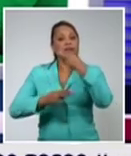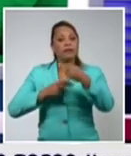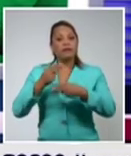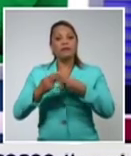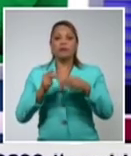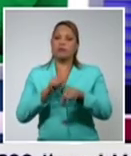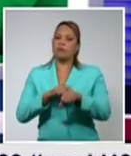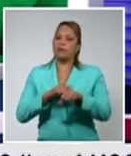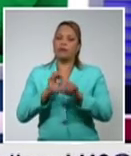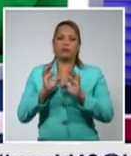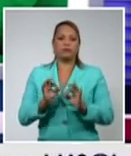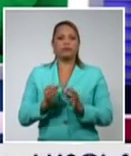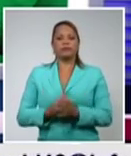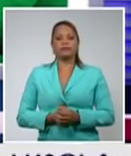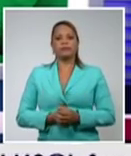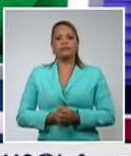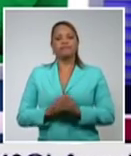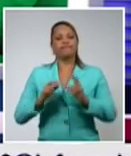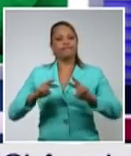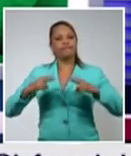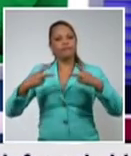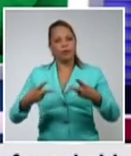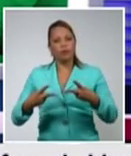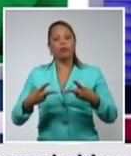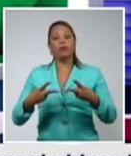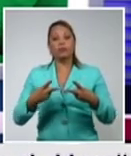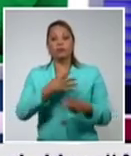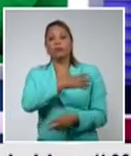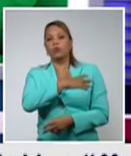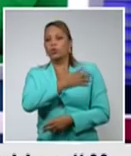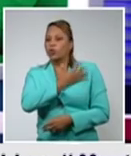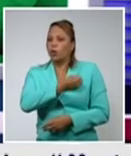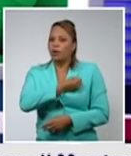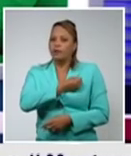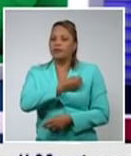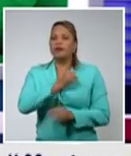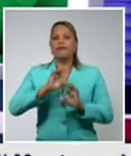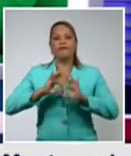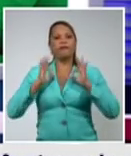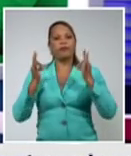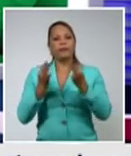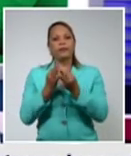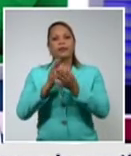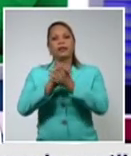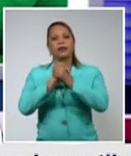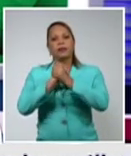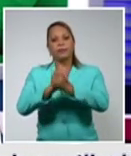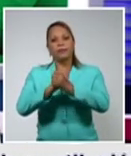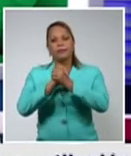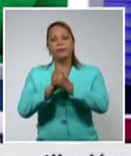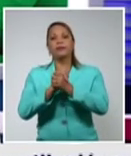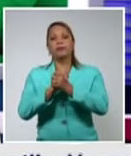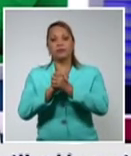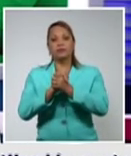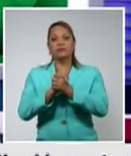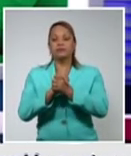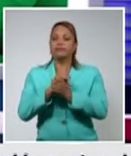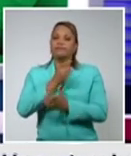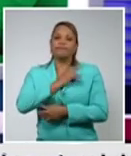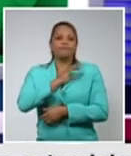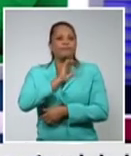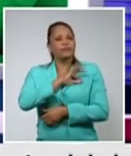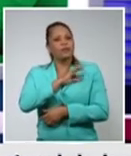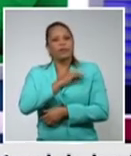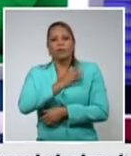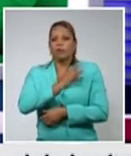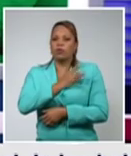momento. Reiteramos nuestras condolencias a sus familiares, a sus amistades, y sentimos mucho este